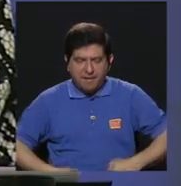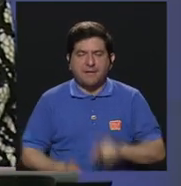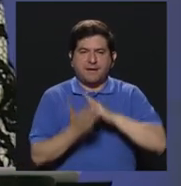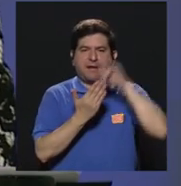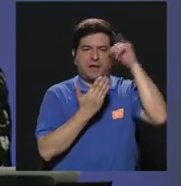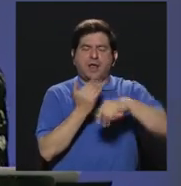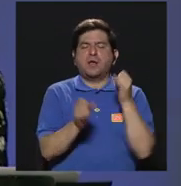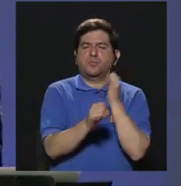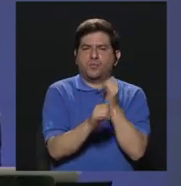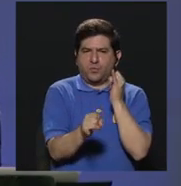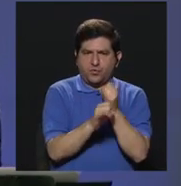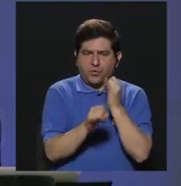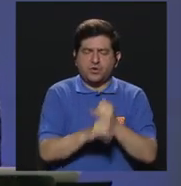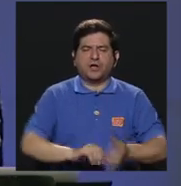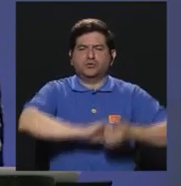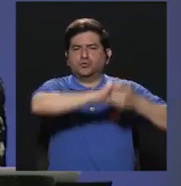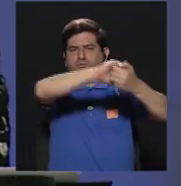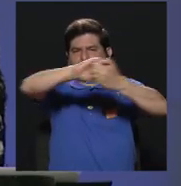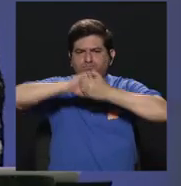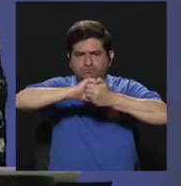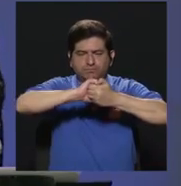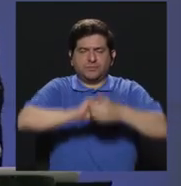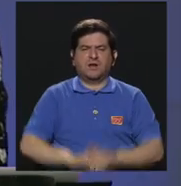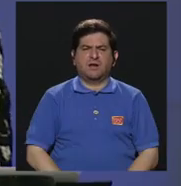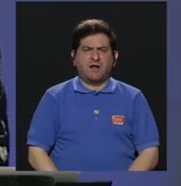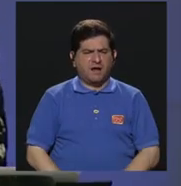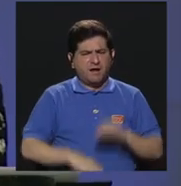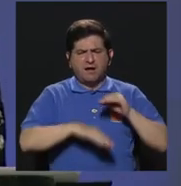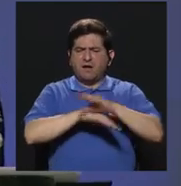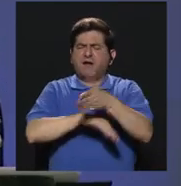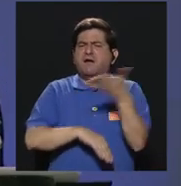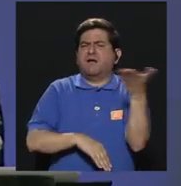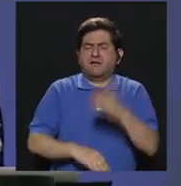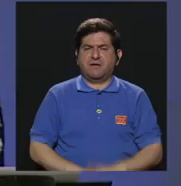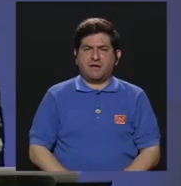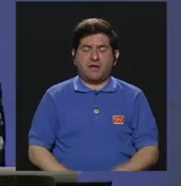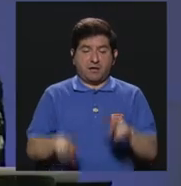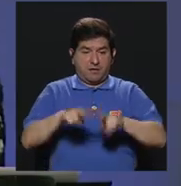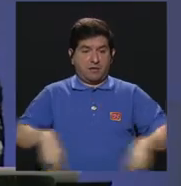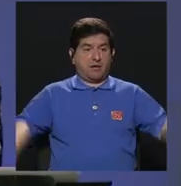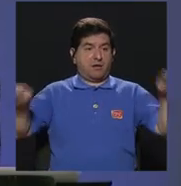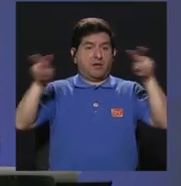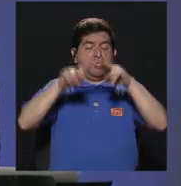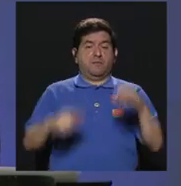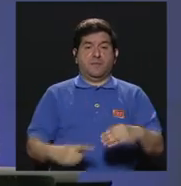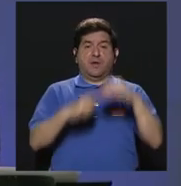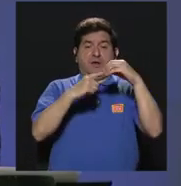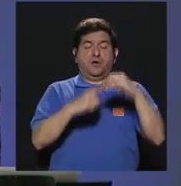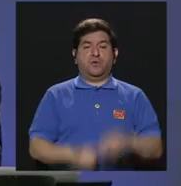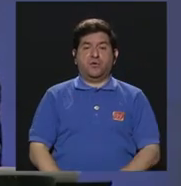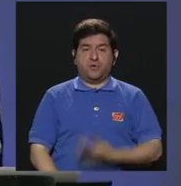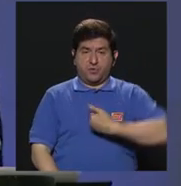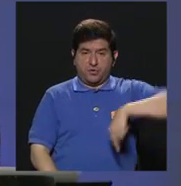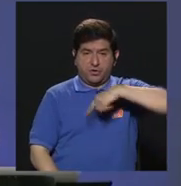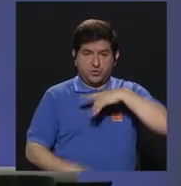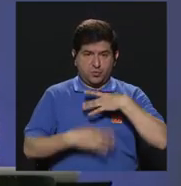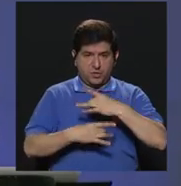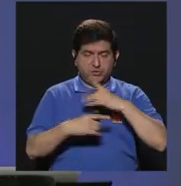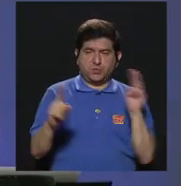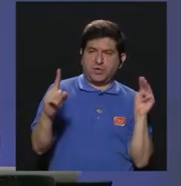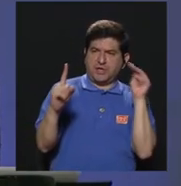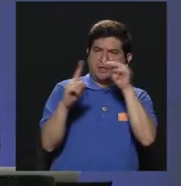proyecto institucional solidario, inspirado en los más altos valores, que nuestros intereses y nuestras